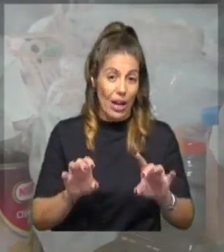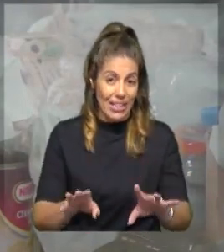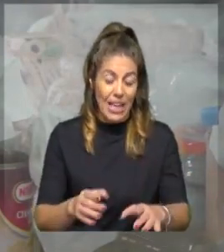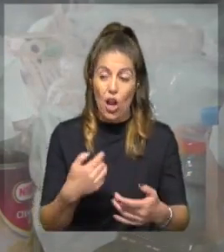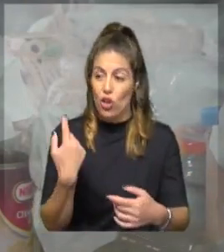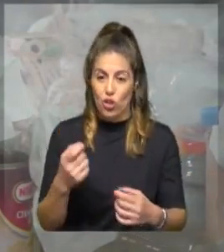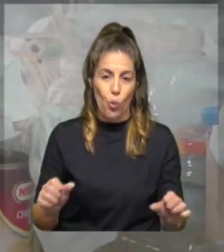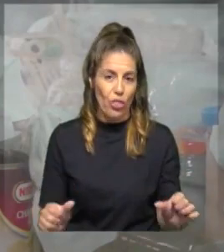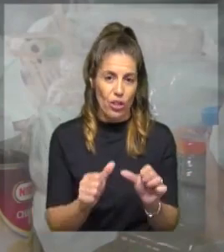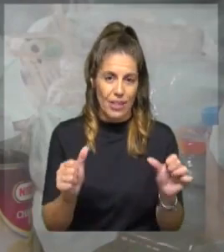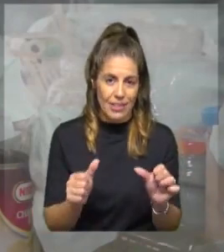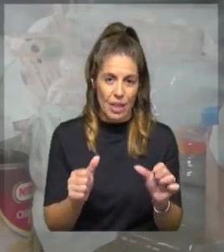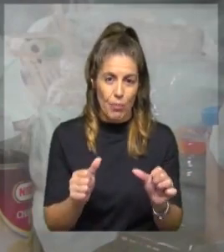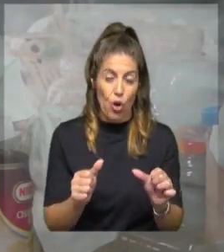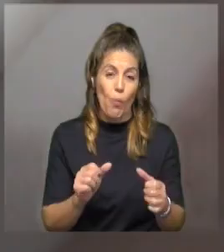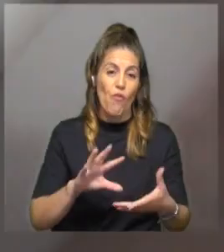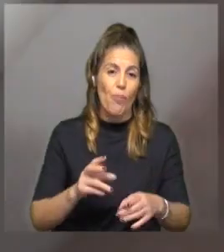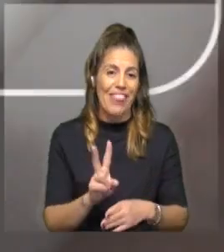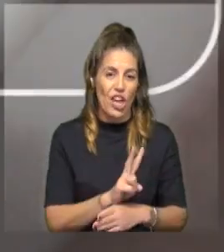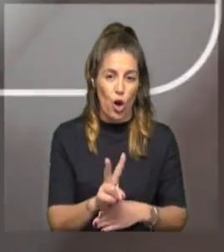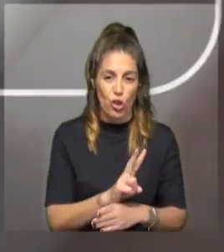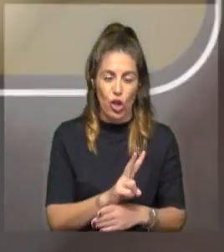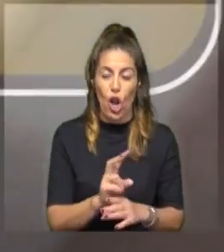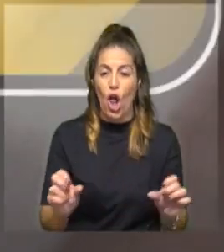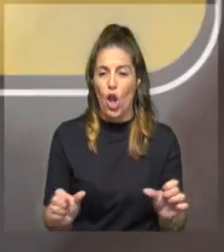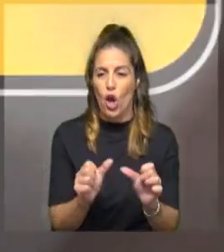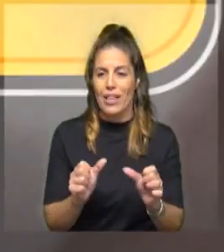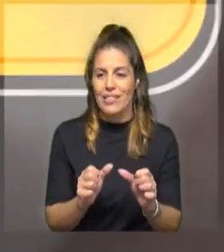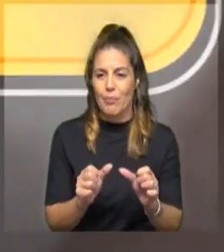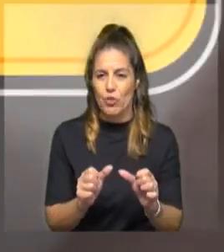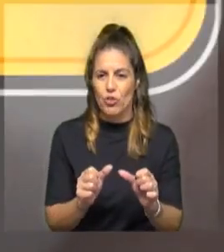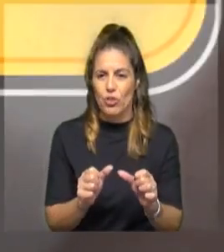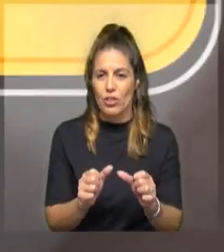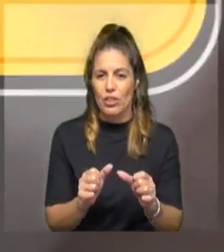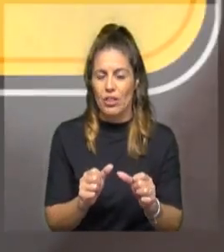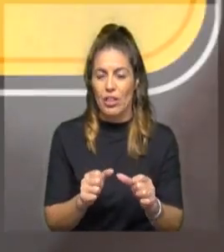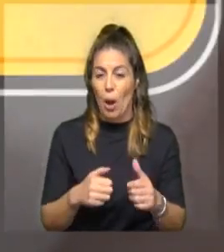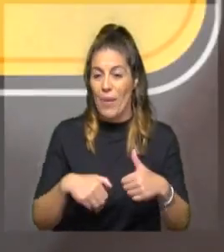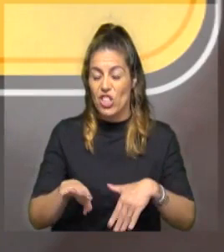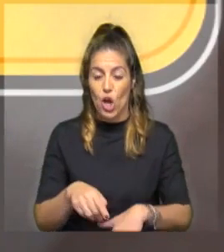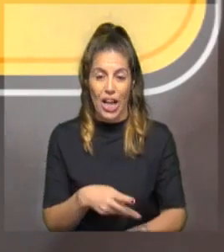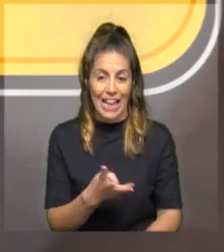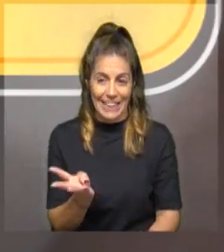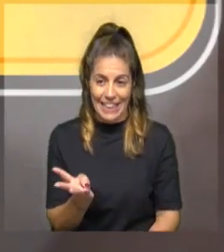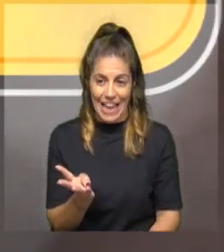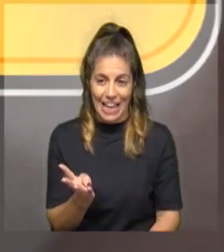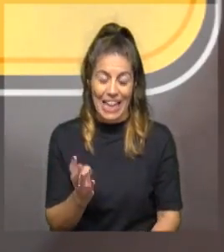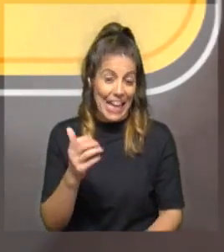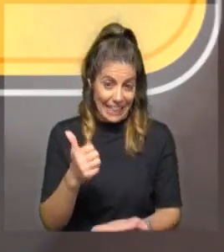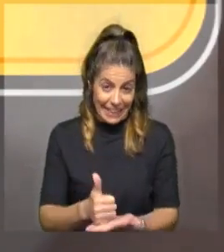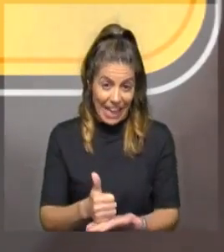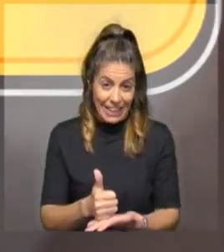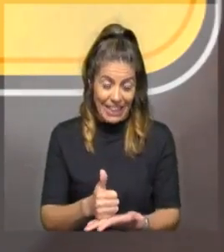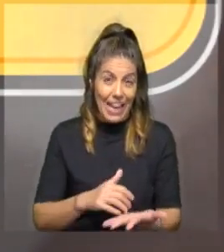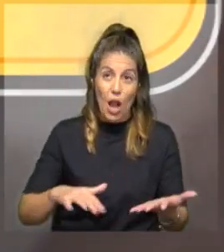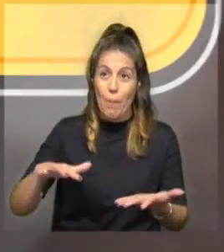los aplicamos como agentes de control biológico, lo que hacemos es aplicarlos, digamos, en una mayor cantidad. Son organismos que están en el